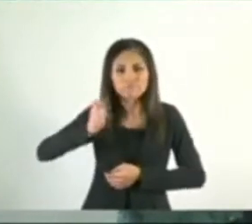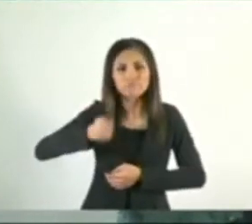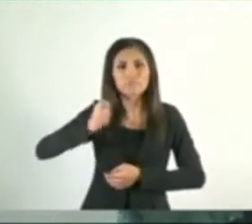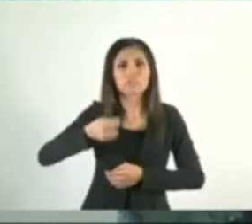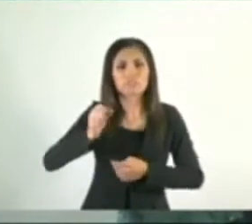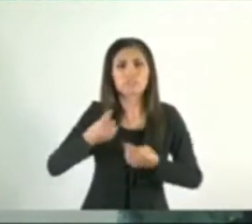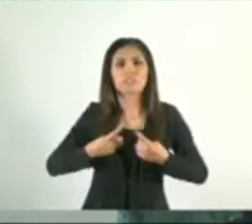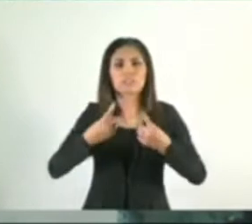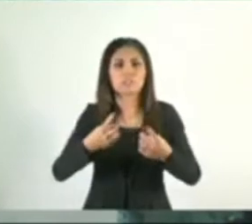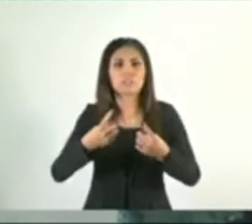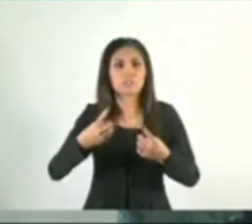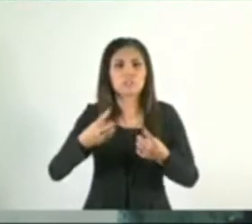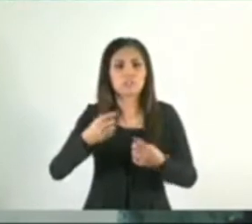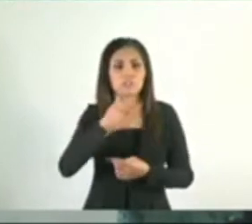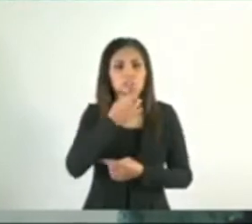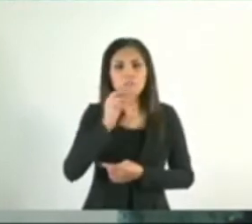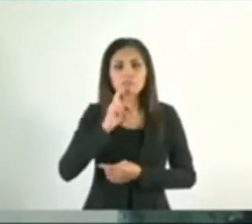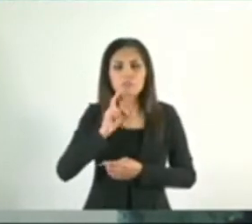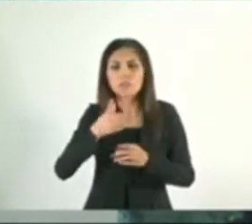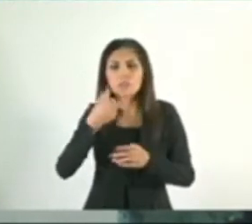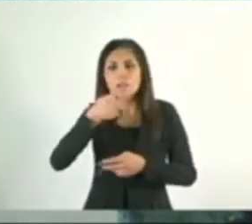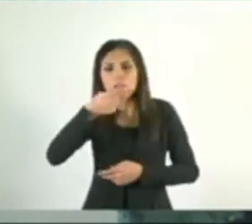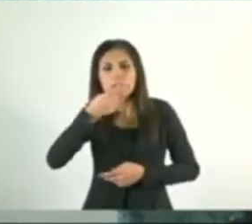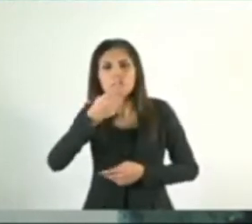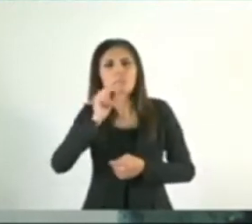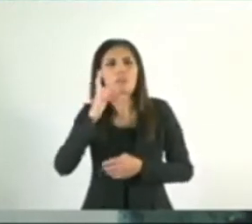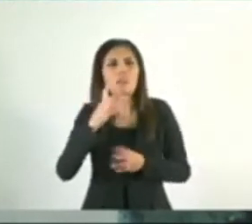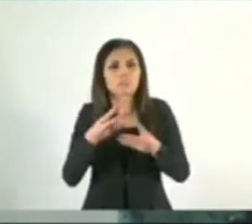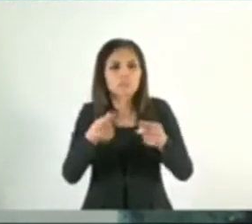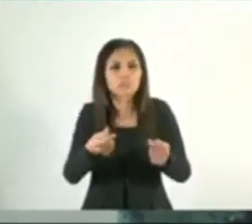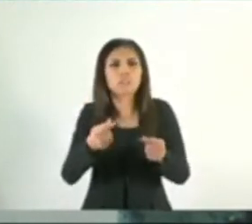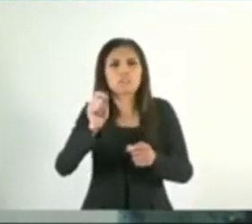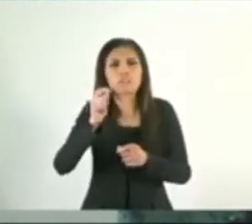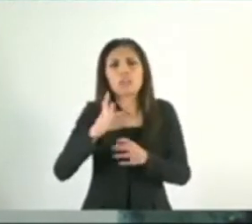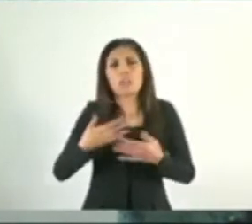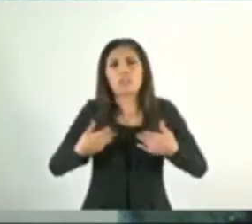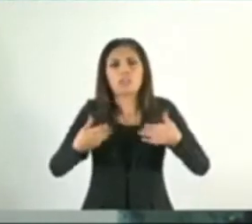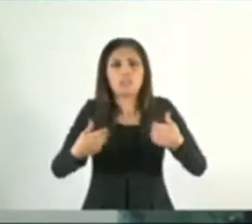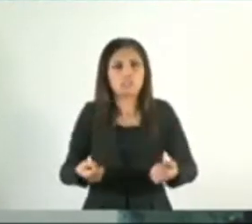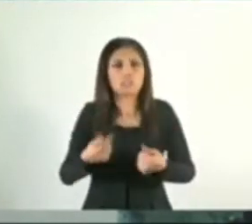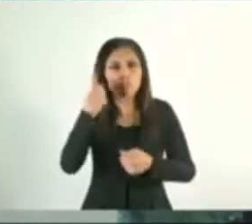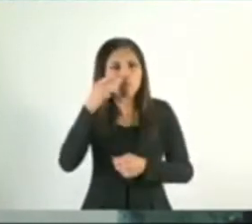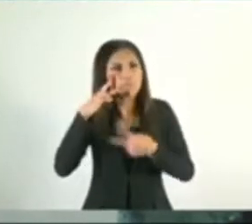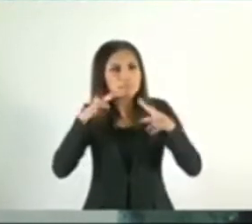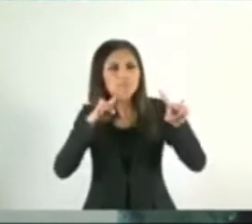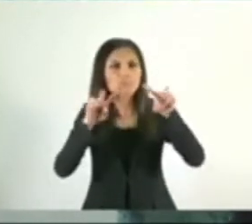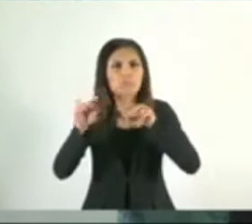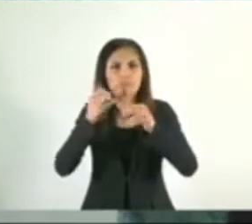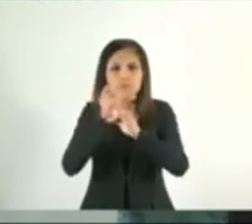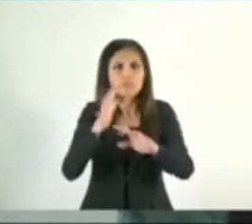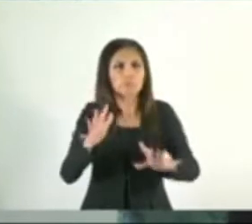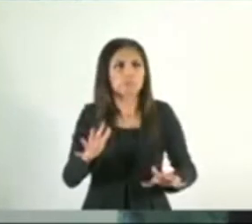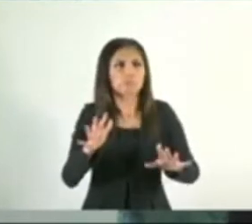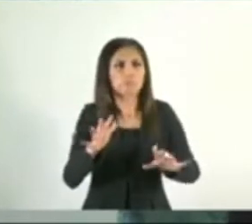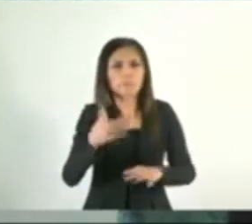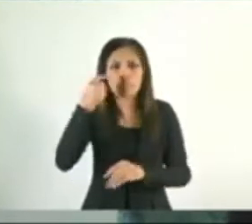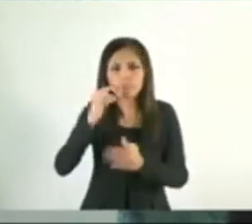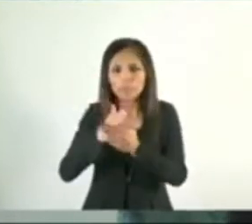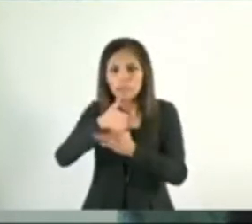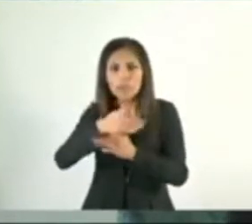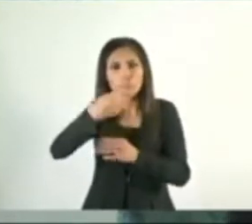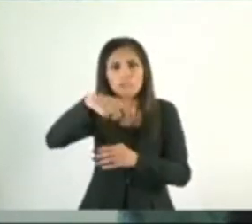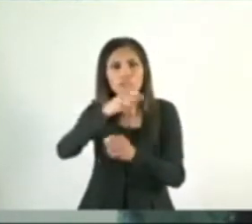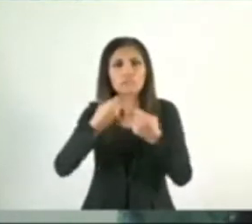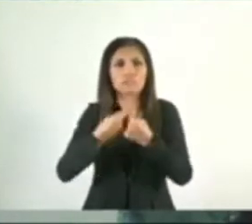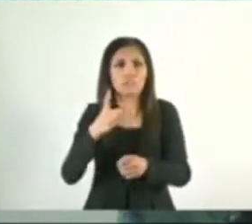de género a un lenguaje sencillo y entendible, a través de una representación visual e informativa, accesible para la